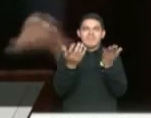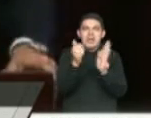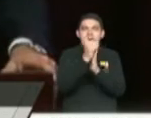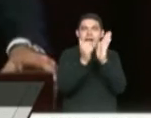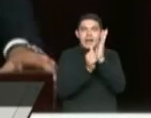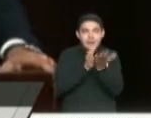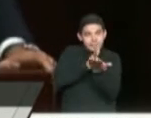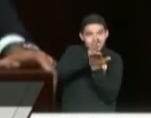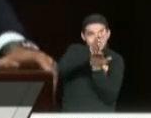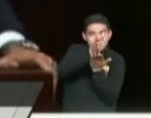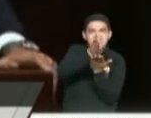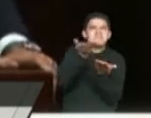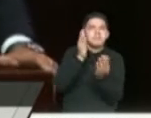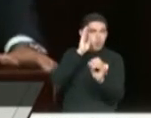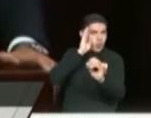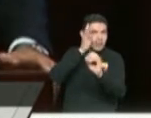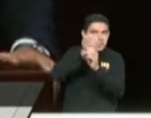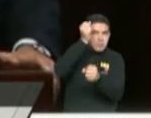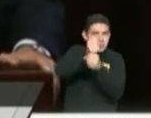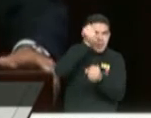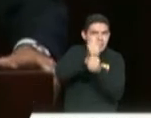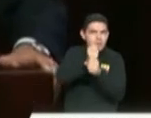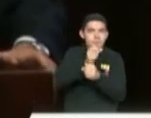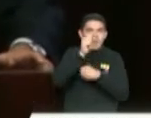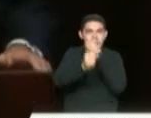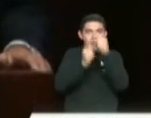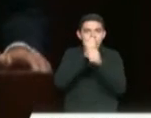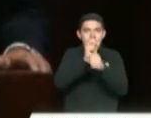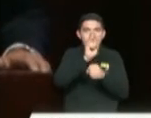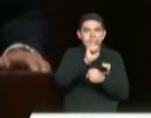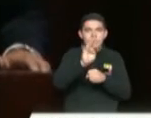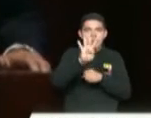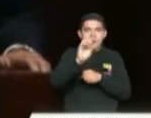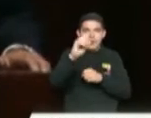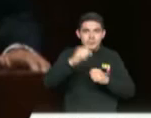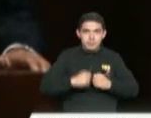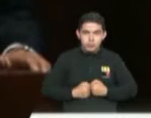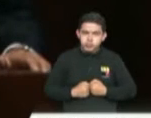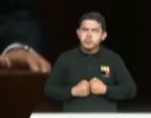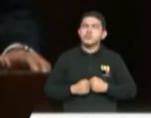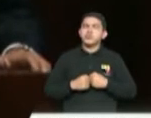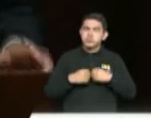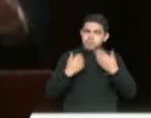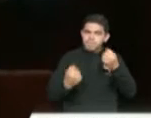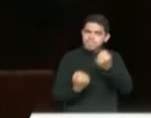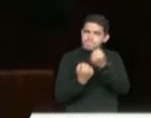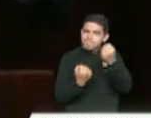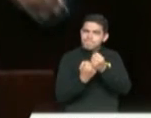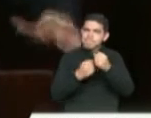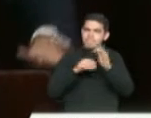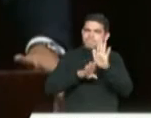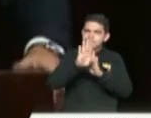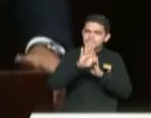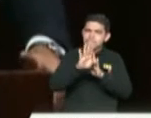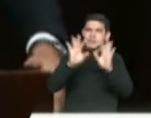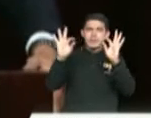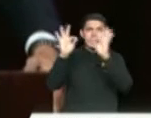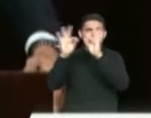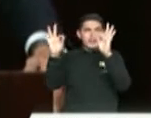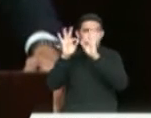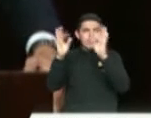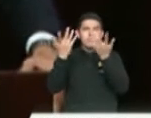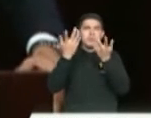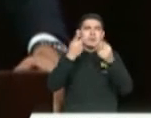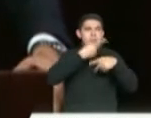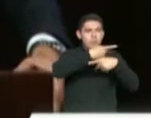2040 documentos que se convierten en la base del desarrollo energético y de todo el sistema productivo